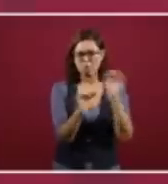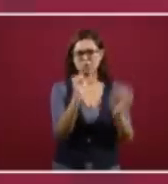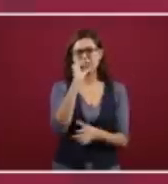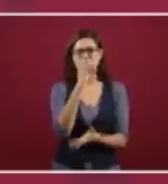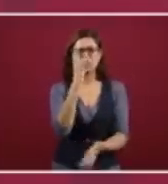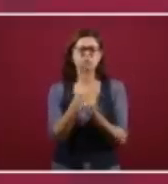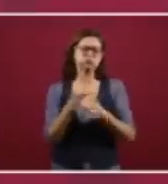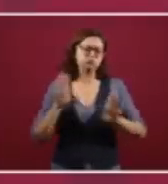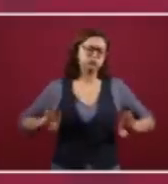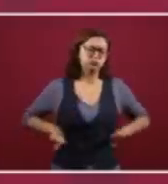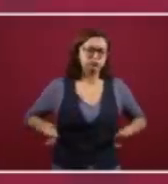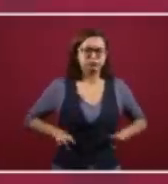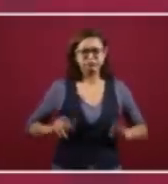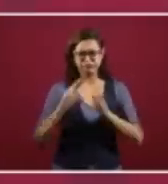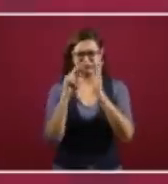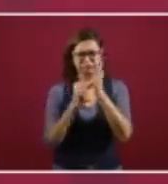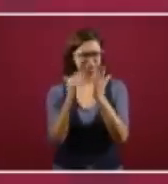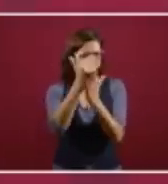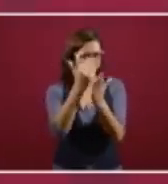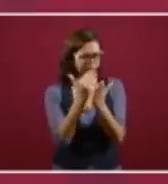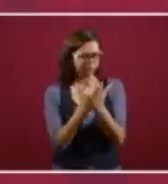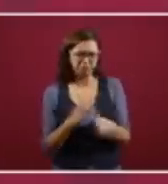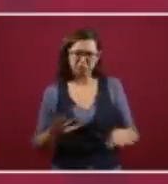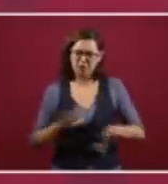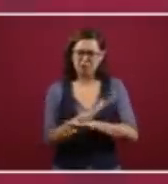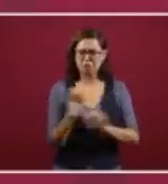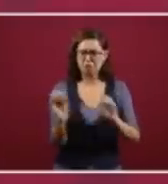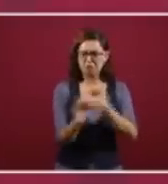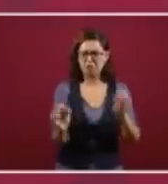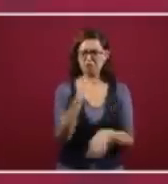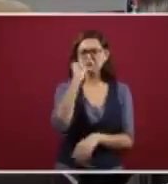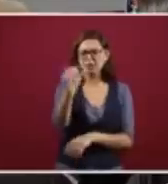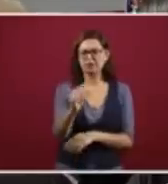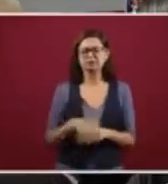con las características. No hay ningún cambio en lo general.